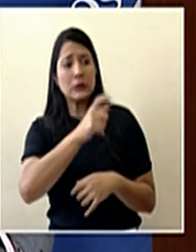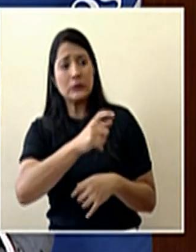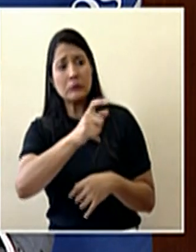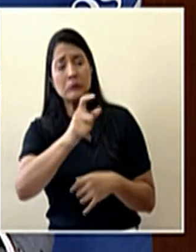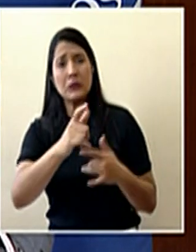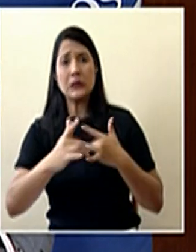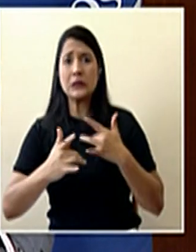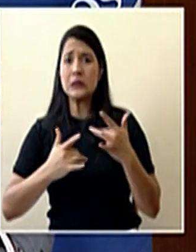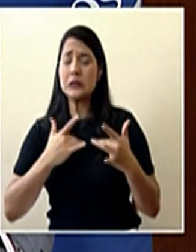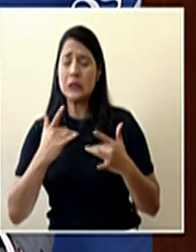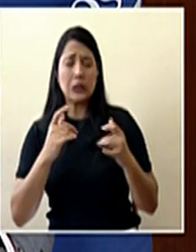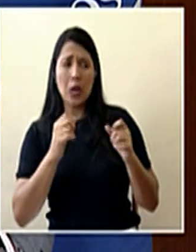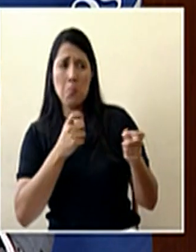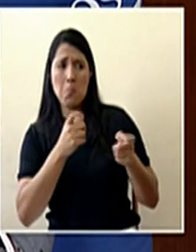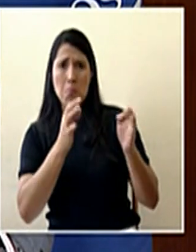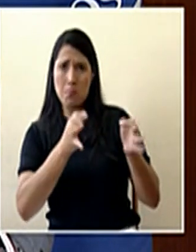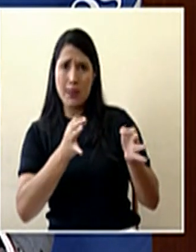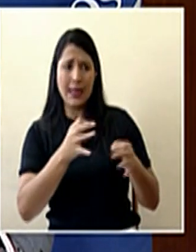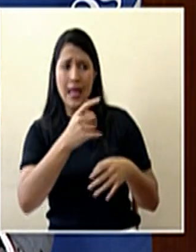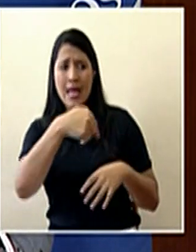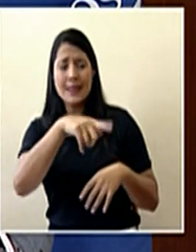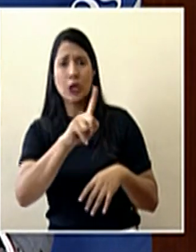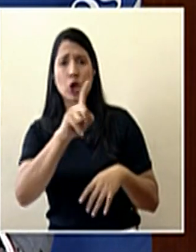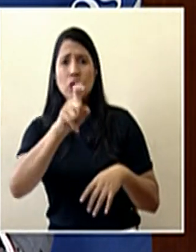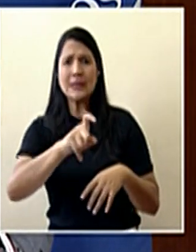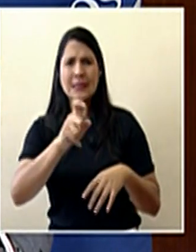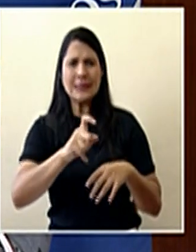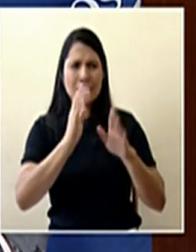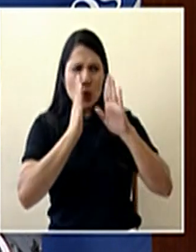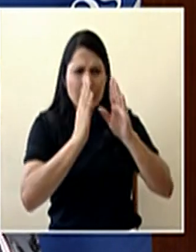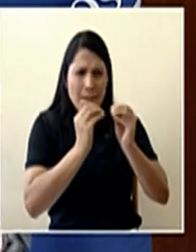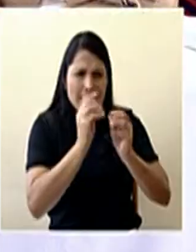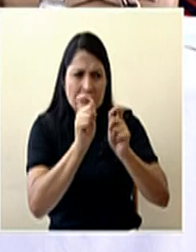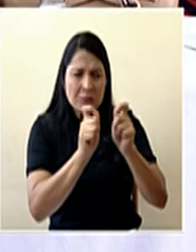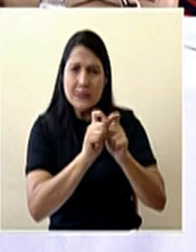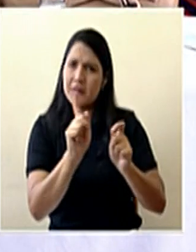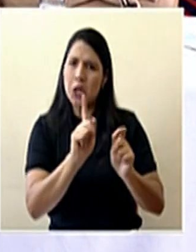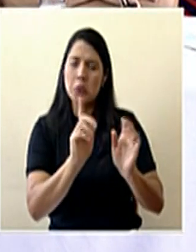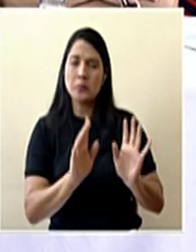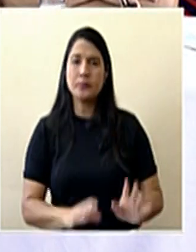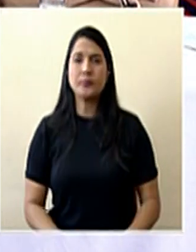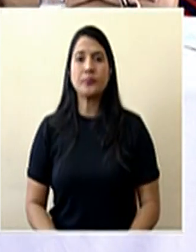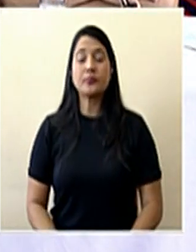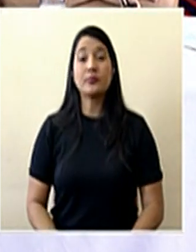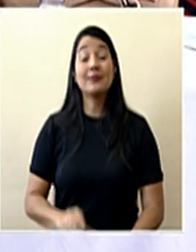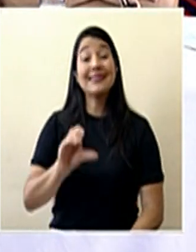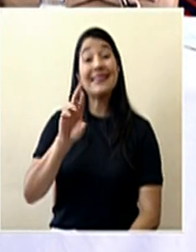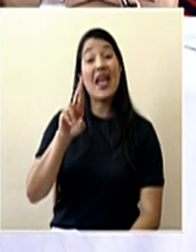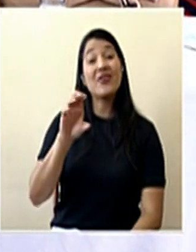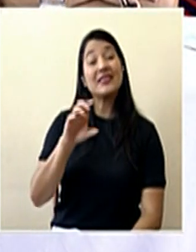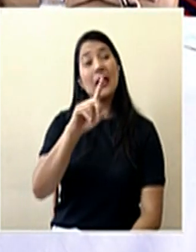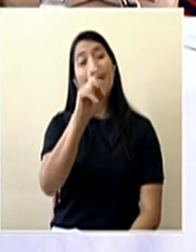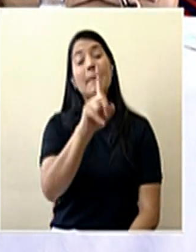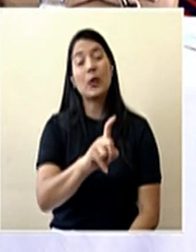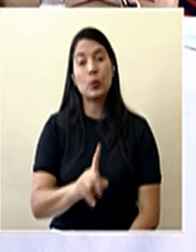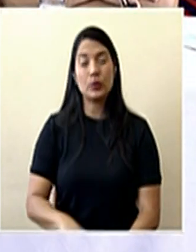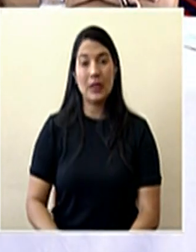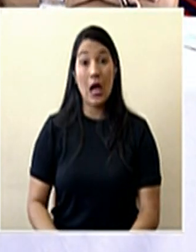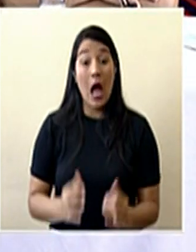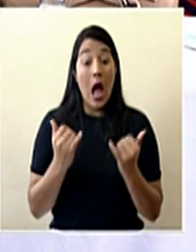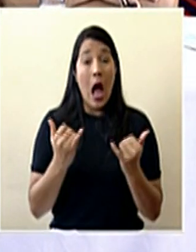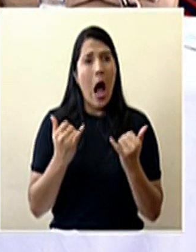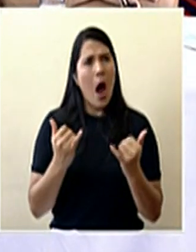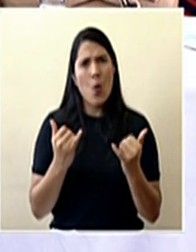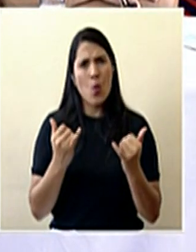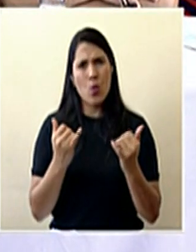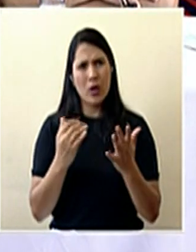sintomatología totalmente manejable y no han meritado ningún tipo de intervención específica. CRC nos consulta, doctor Ruiz, ¿se le está aplicando